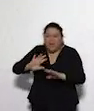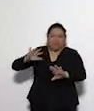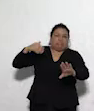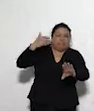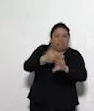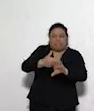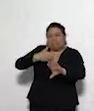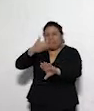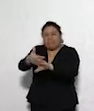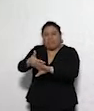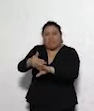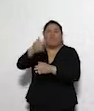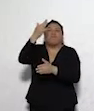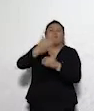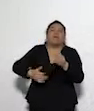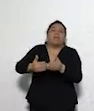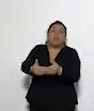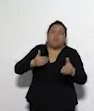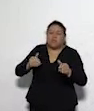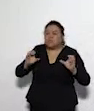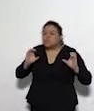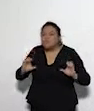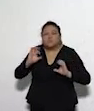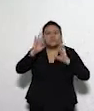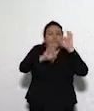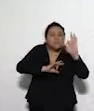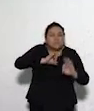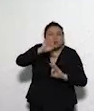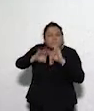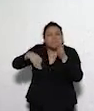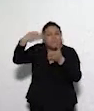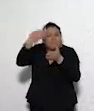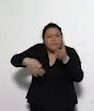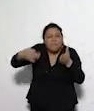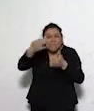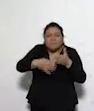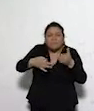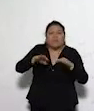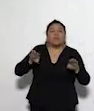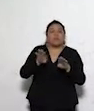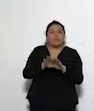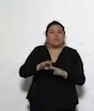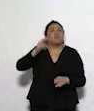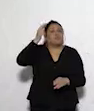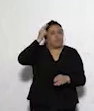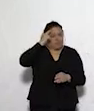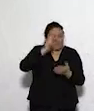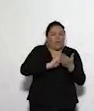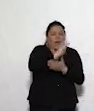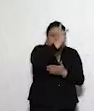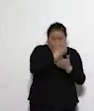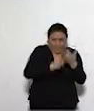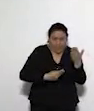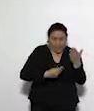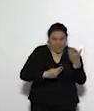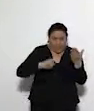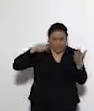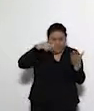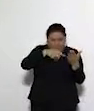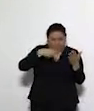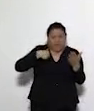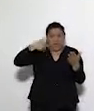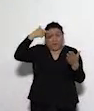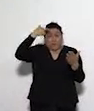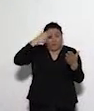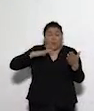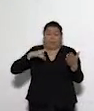lado la prevención. Deja constancia de ello el hecho de que el Programa Nacional de Prevención mereció solo